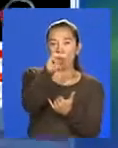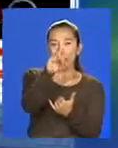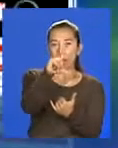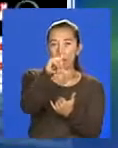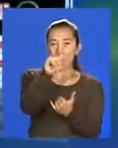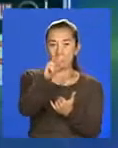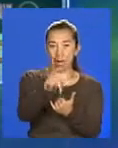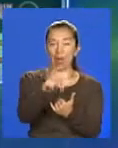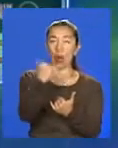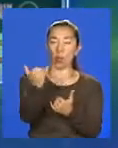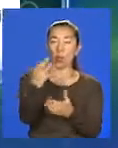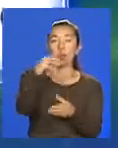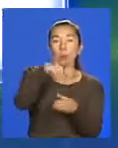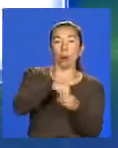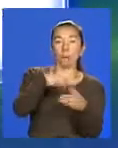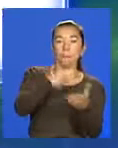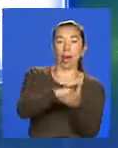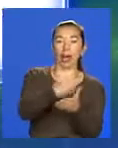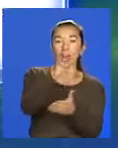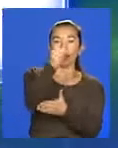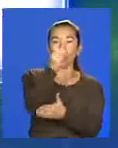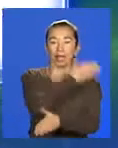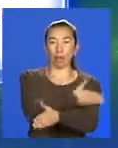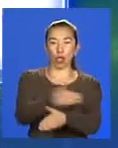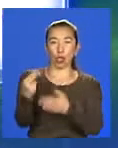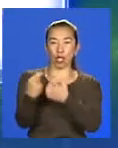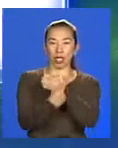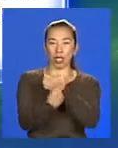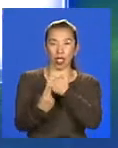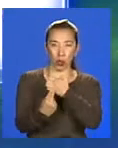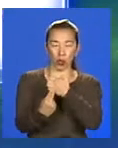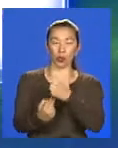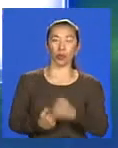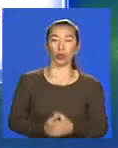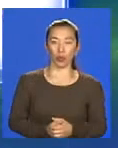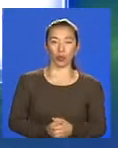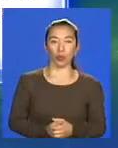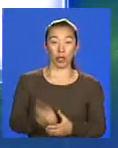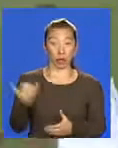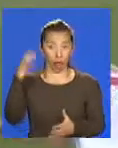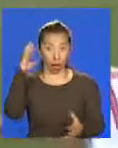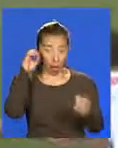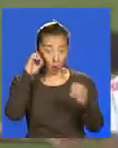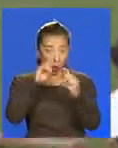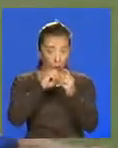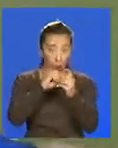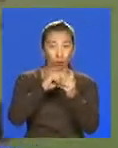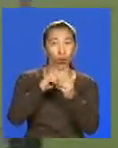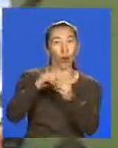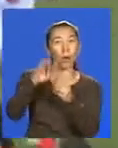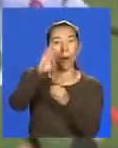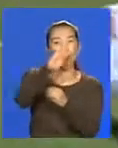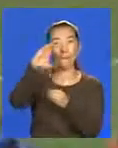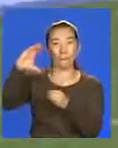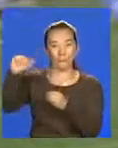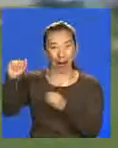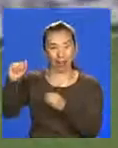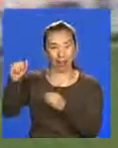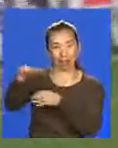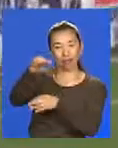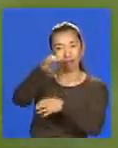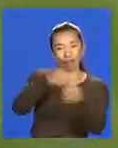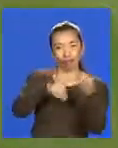30 millones de euros. El Sevilla Fútbol Club y el Milan llegan a un acuerdo para el traspaso de Carlos Bacca. Bacca deja el Sevilla tras dos exitosas